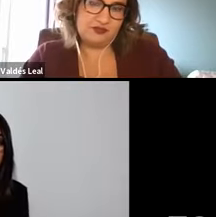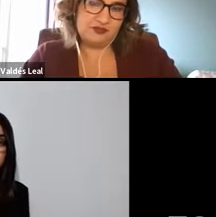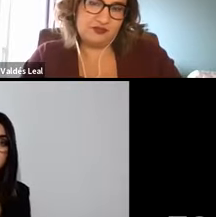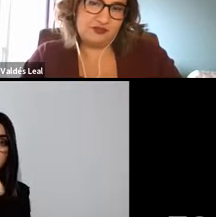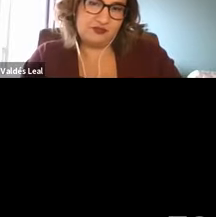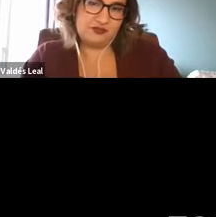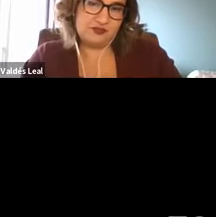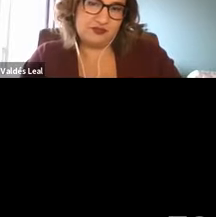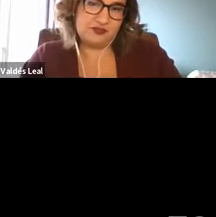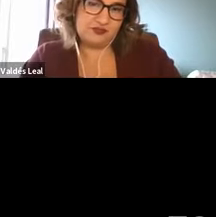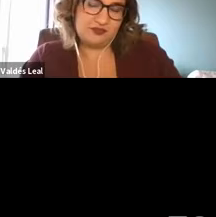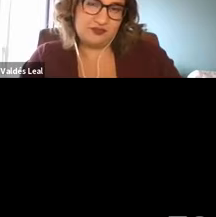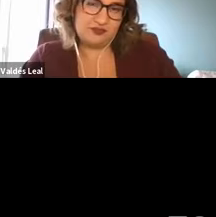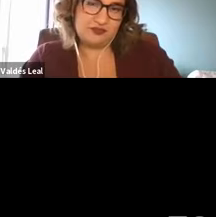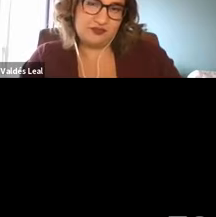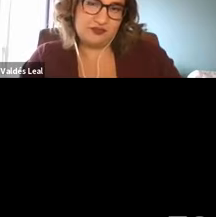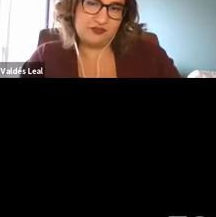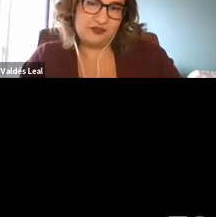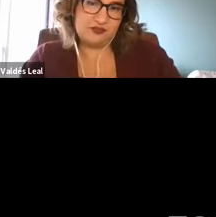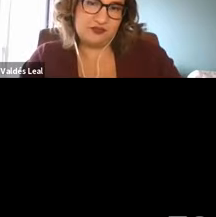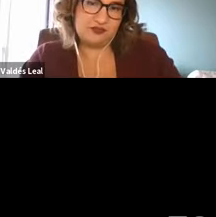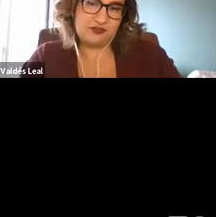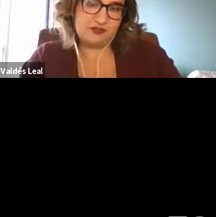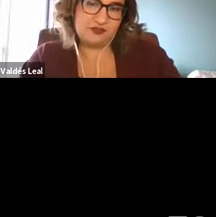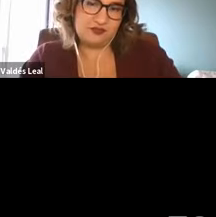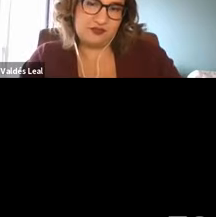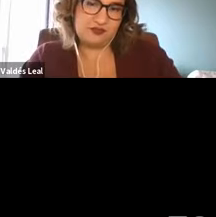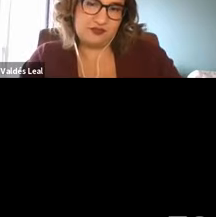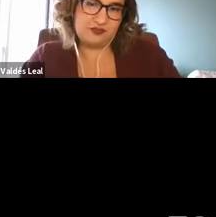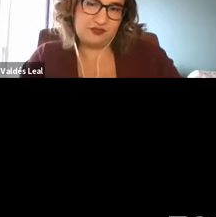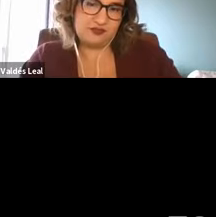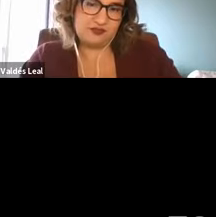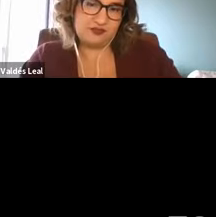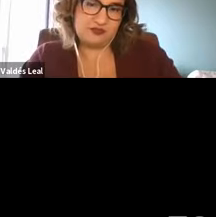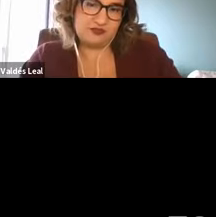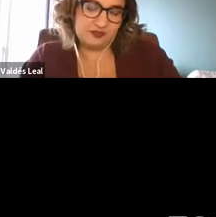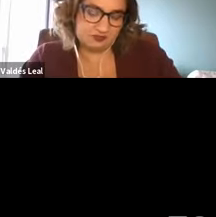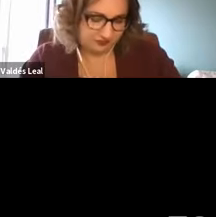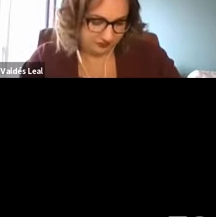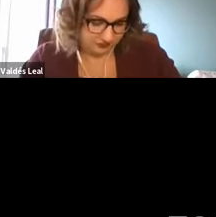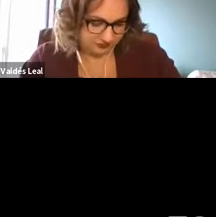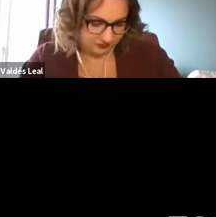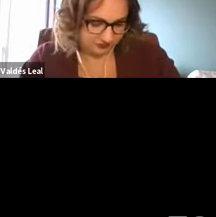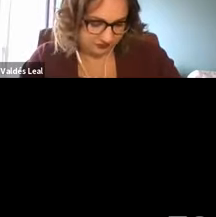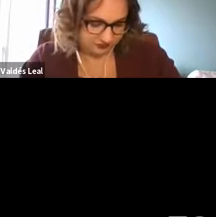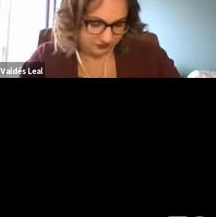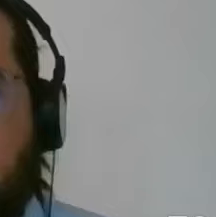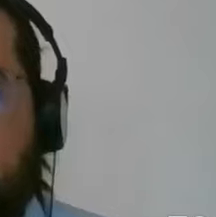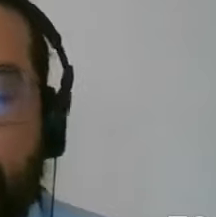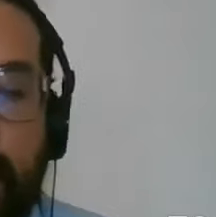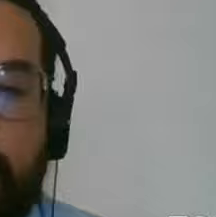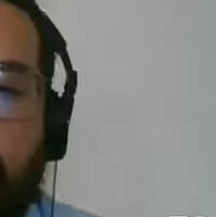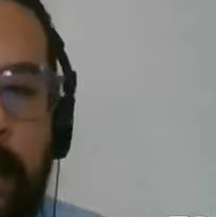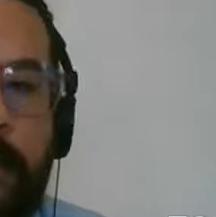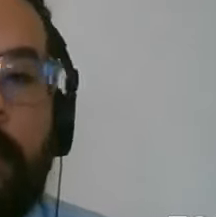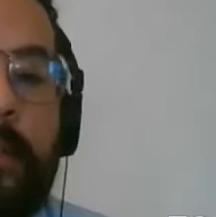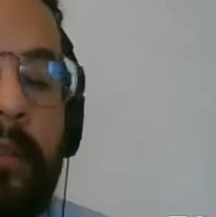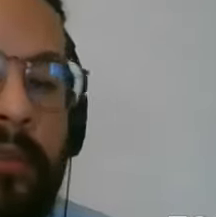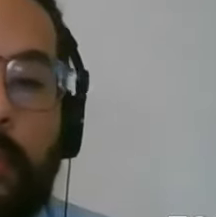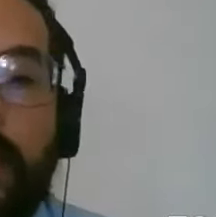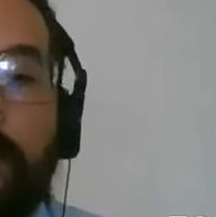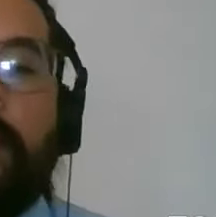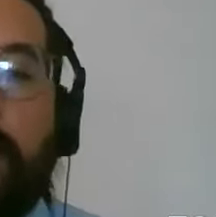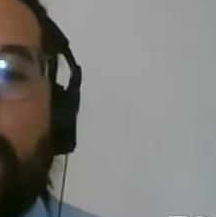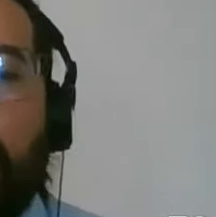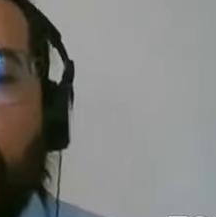sea, si la Corte reconoce el caso como un caso de discriminación directa o indirecta, si se hacen menciones